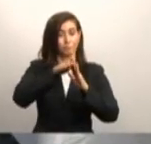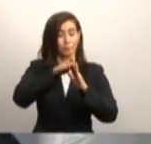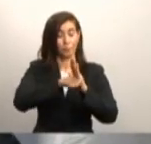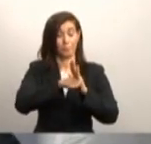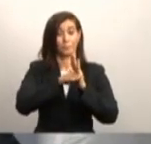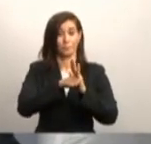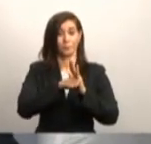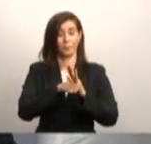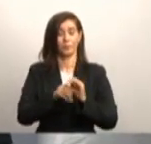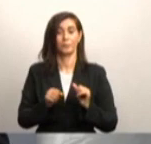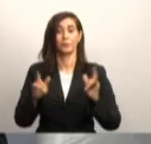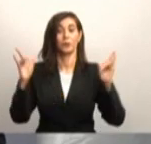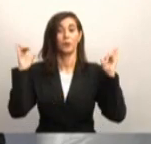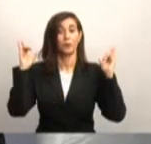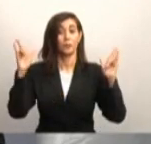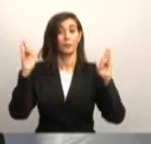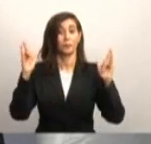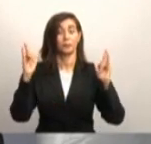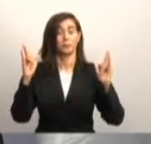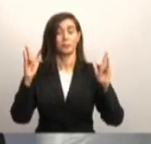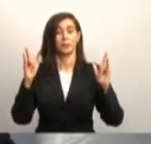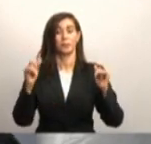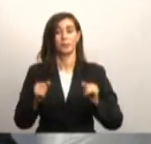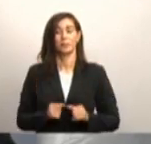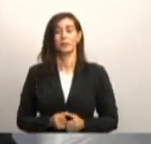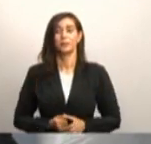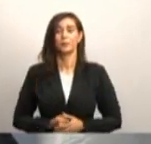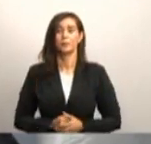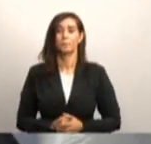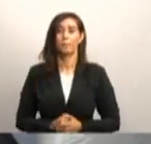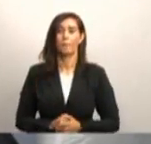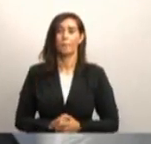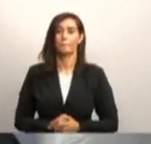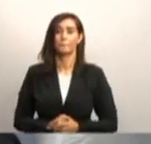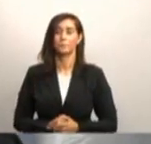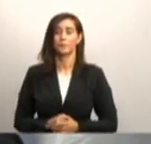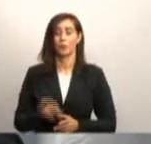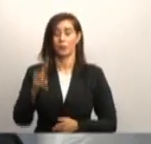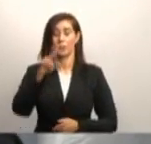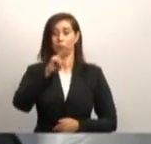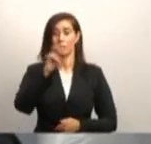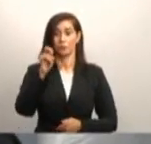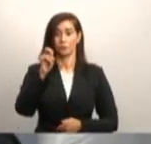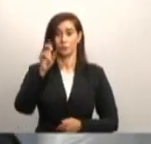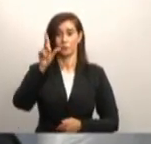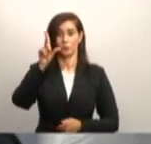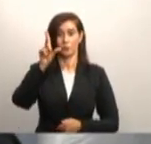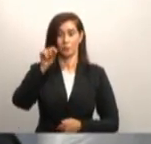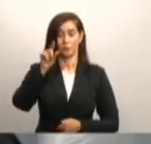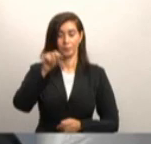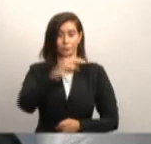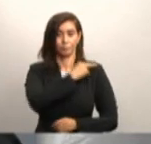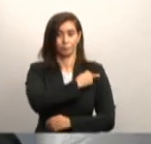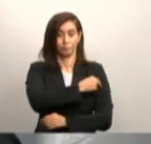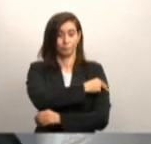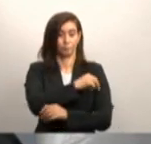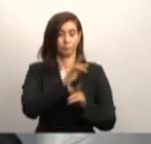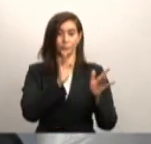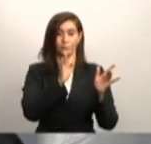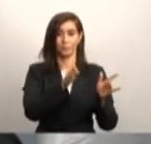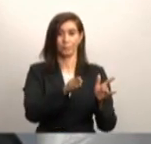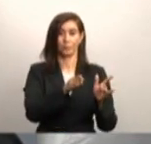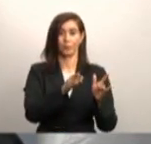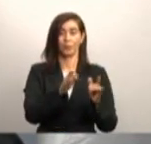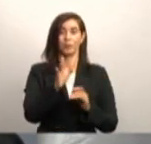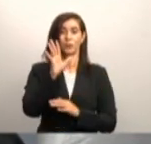descendido en Santiago el número, que hoy tienen total 220 personas hospitalizadas y